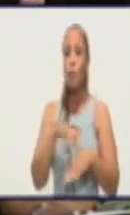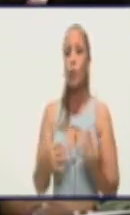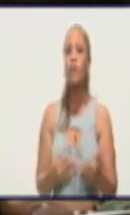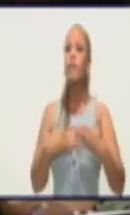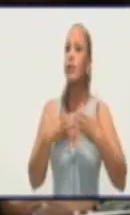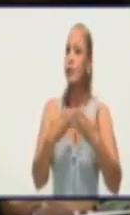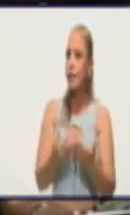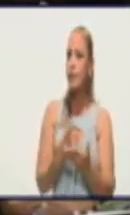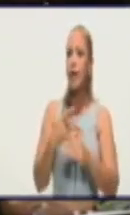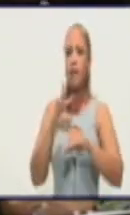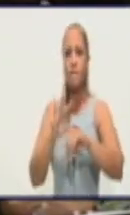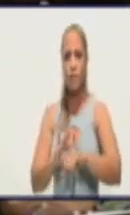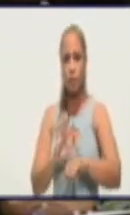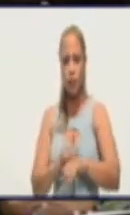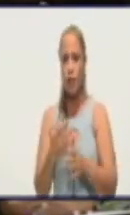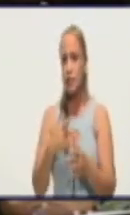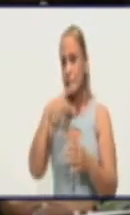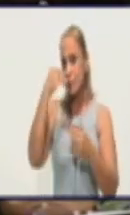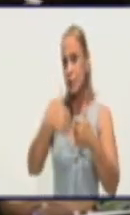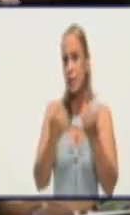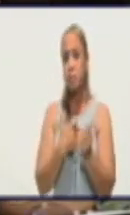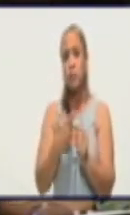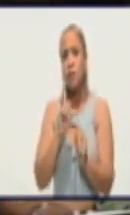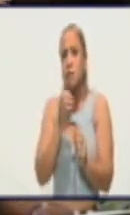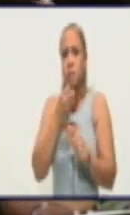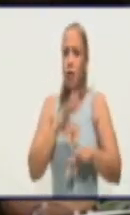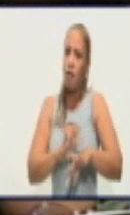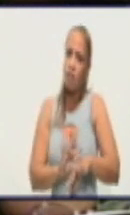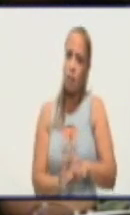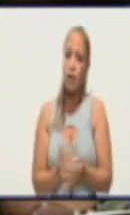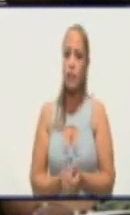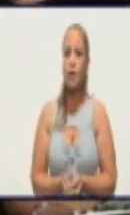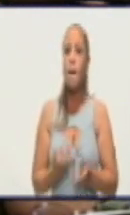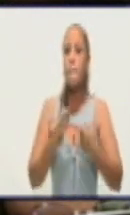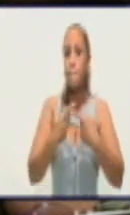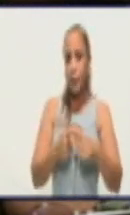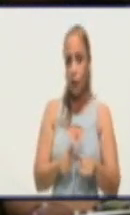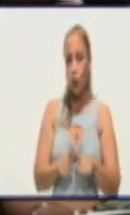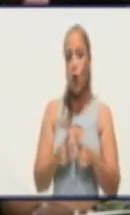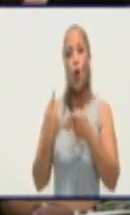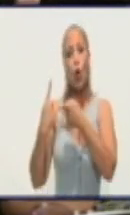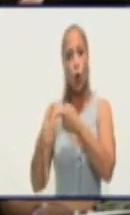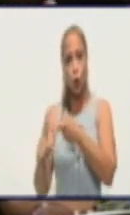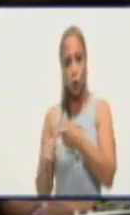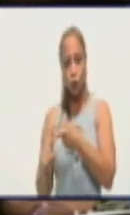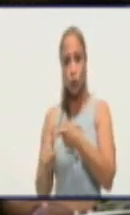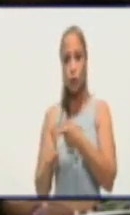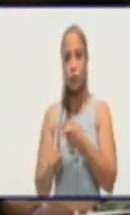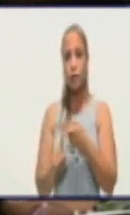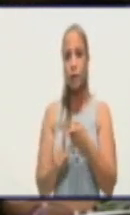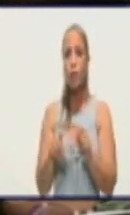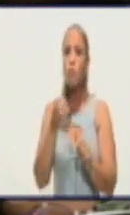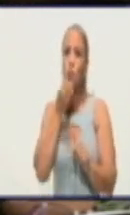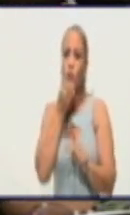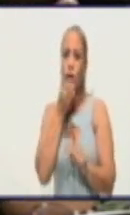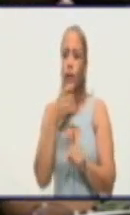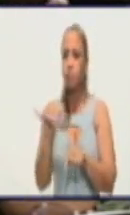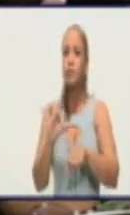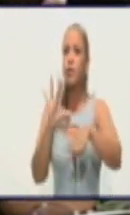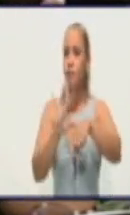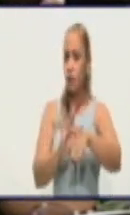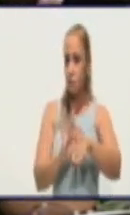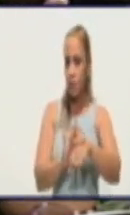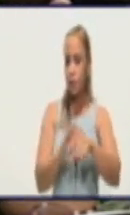enfermedad sin enfermarse, pero otros se pueden enfermar,